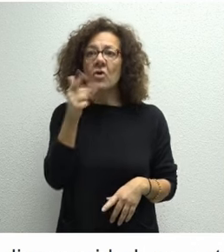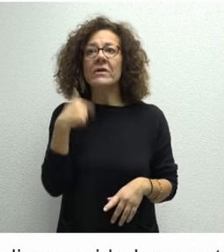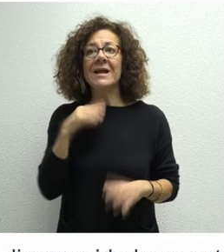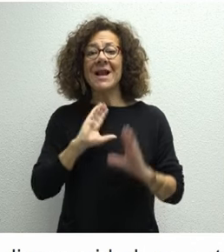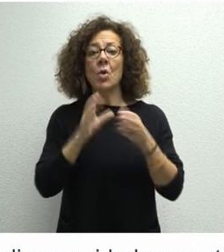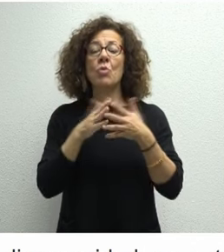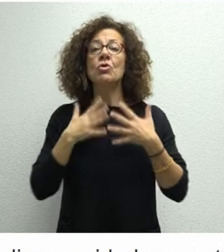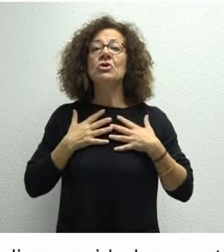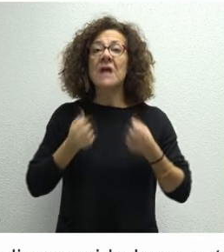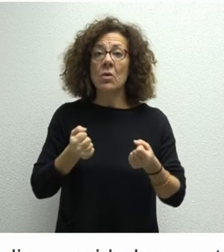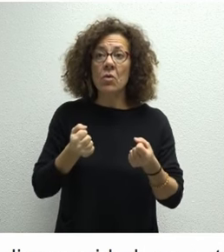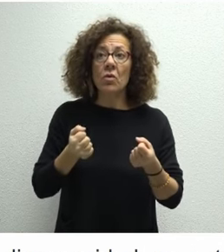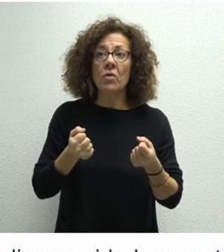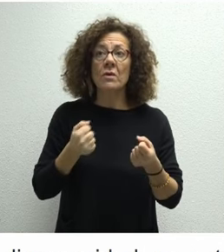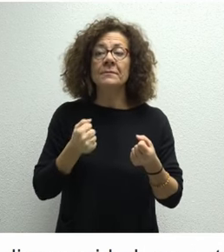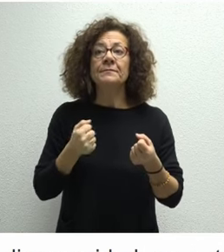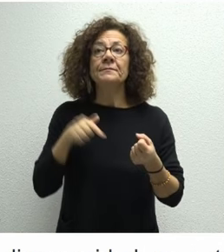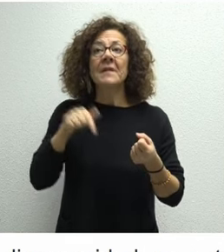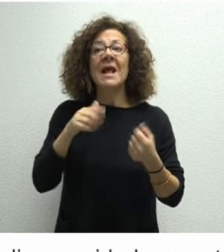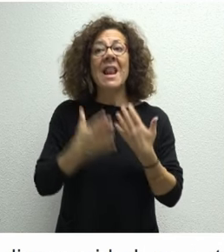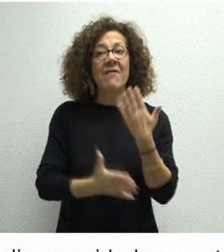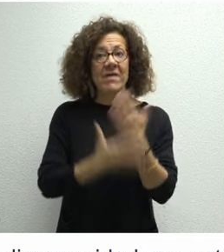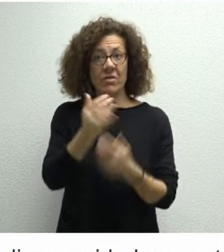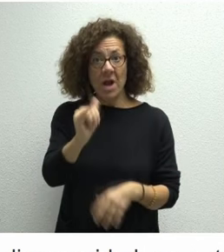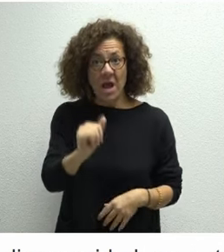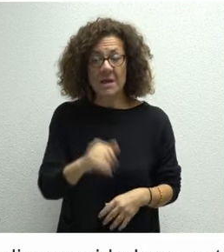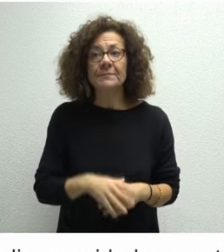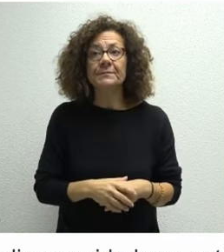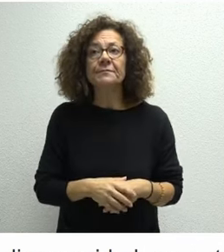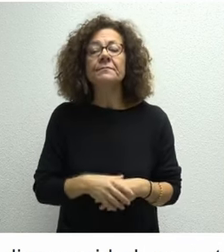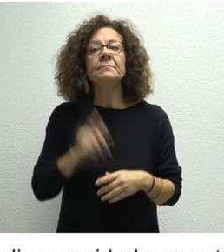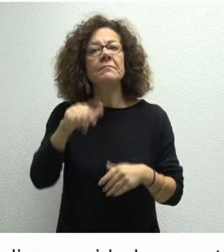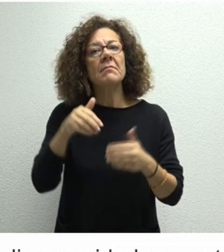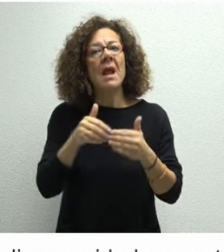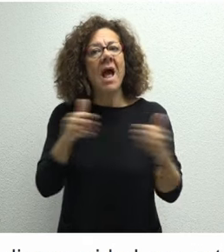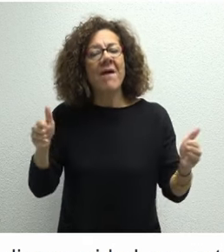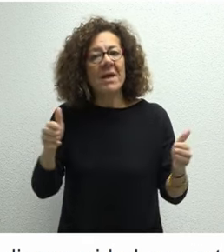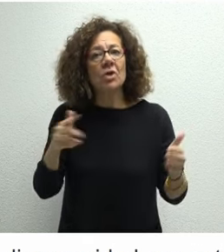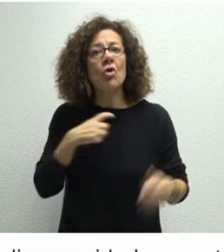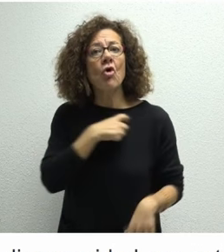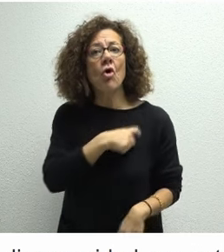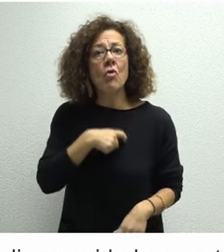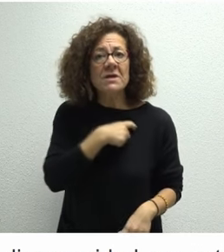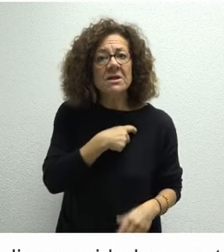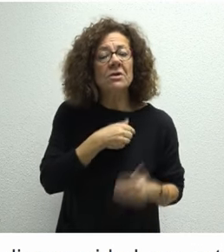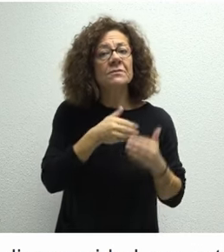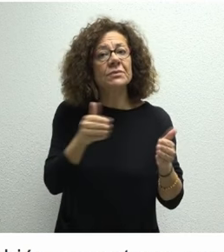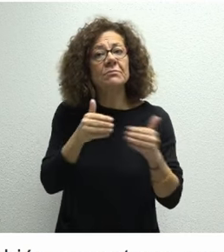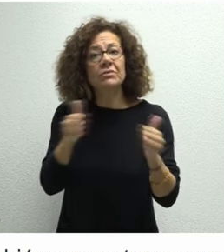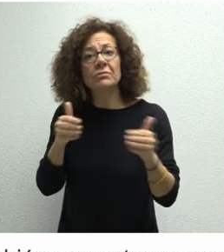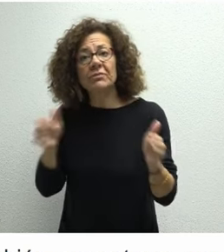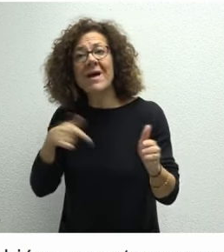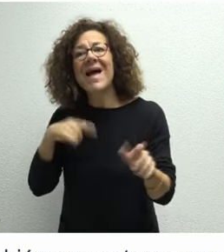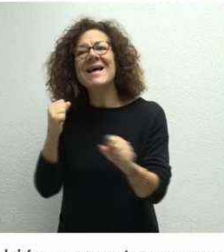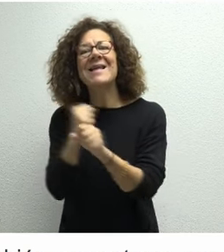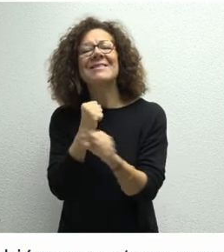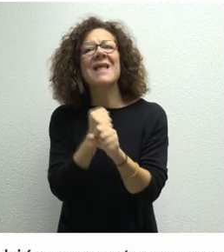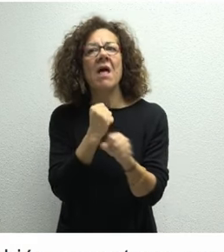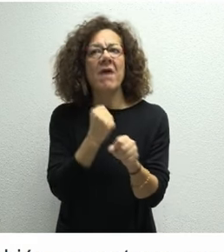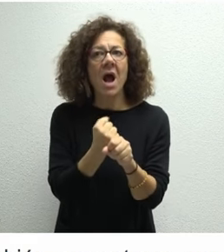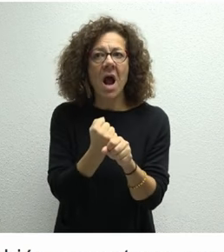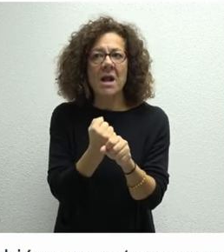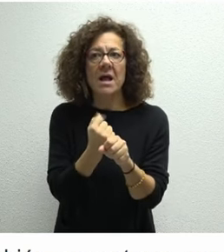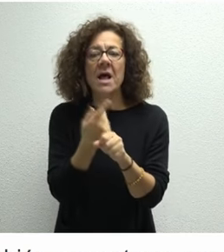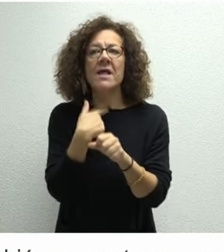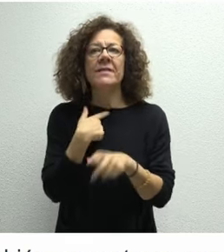grupo de salud que tenemos en en la federación hemos abierto distintas comisiones para trabajar Eh pues desde